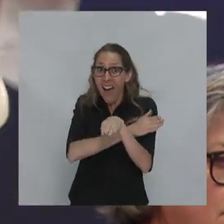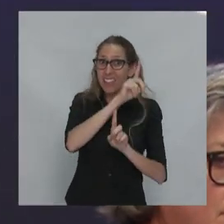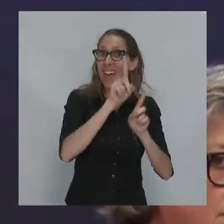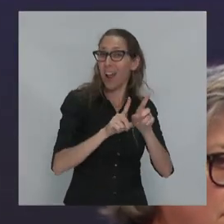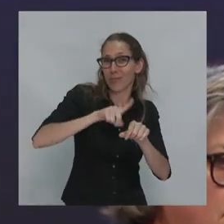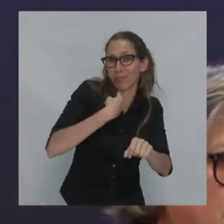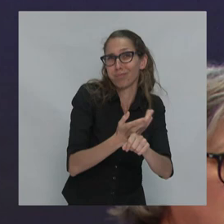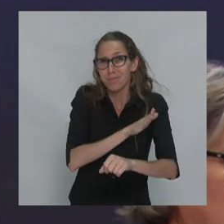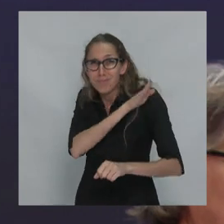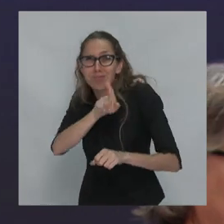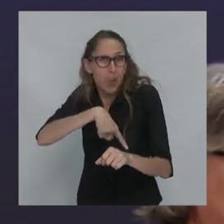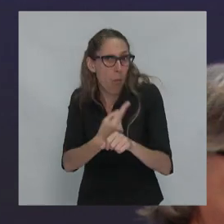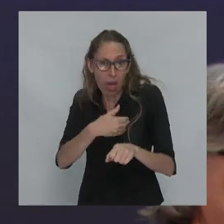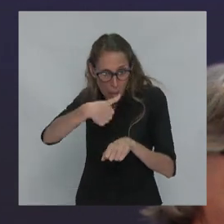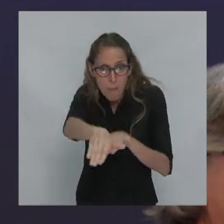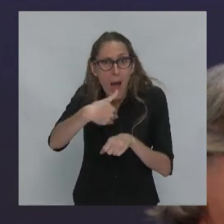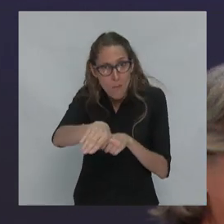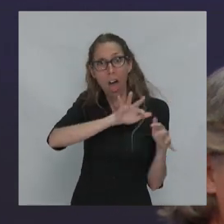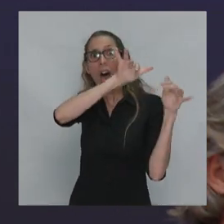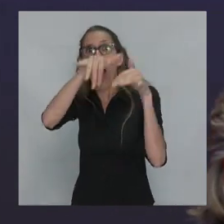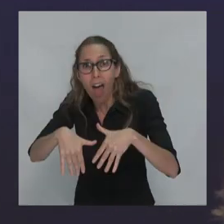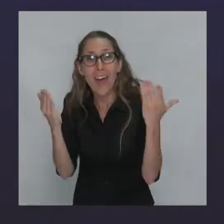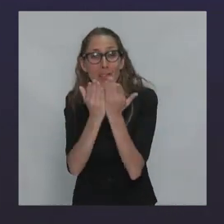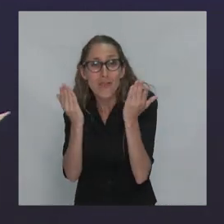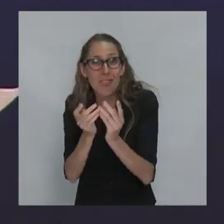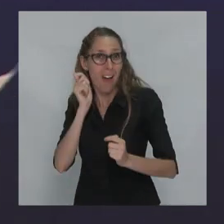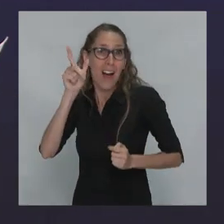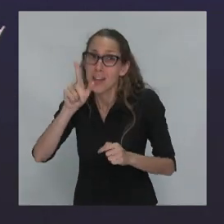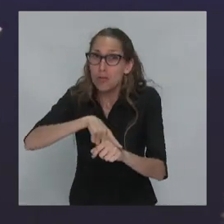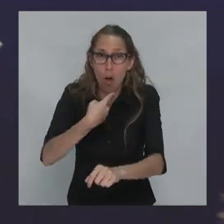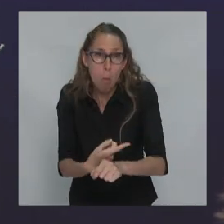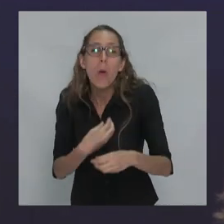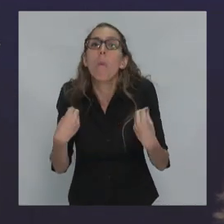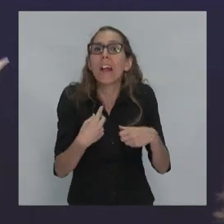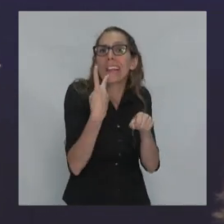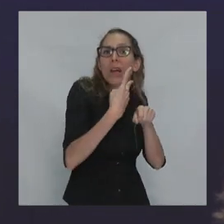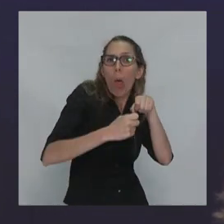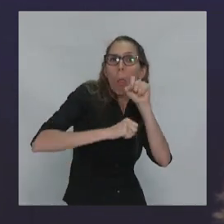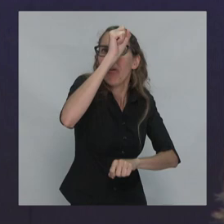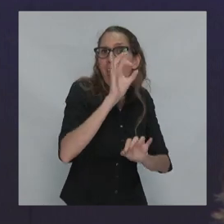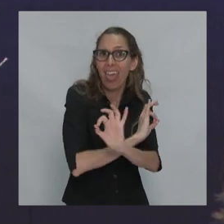que mucho menos van a poder llegar ahora a las universidades porque ni siquiera pudieron terminar la escuela.